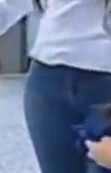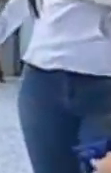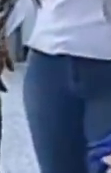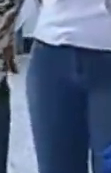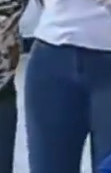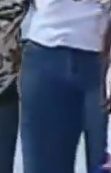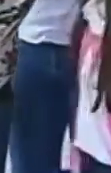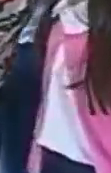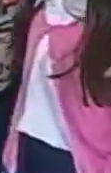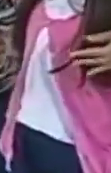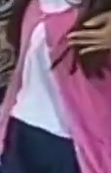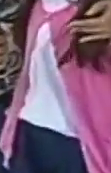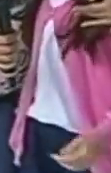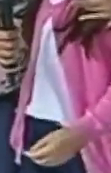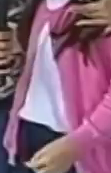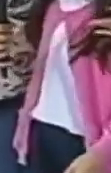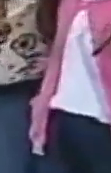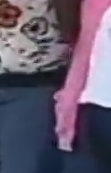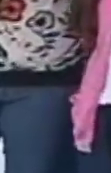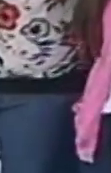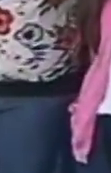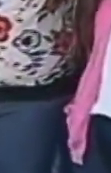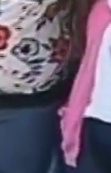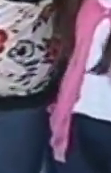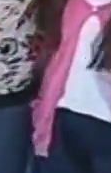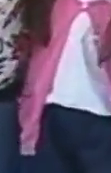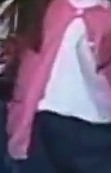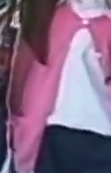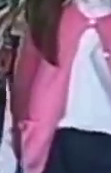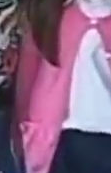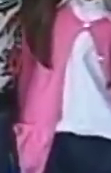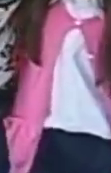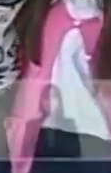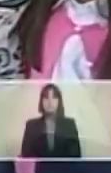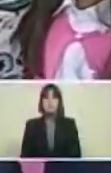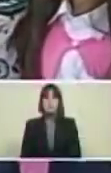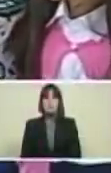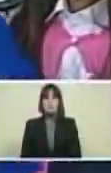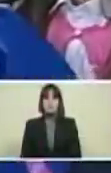estos niños, de estas niñas. En este módulo, pues tenemos